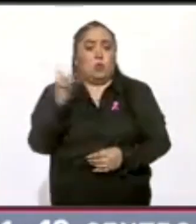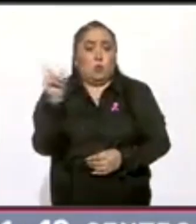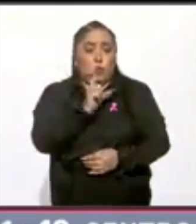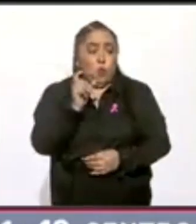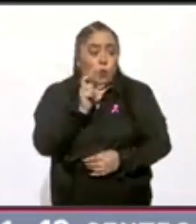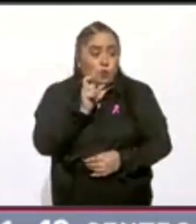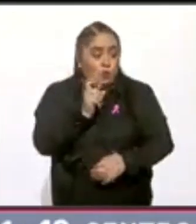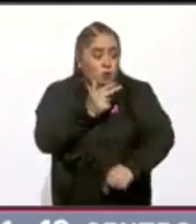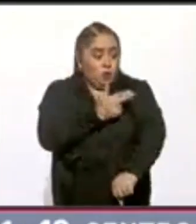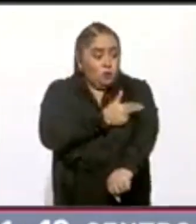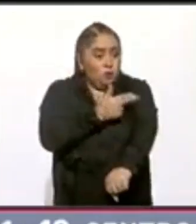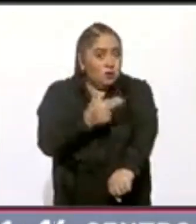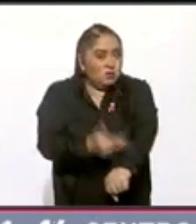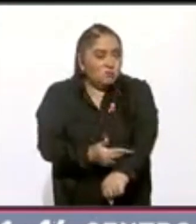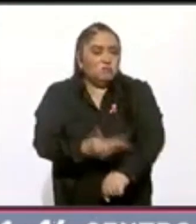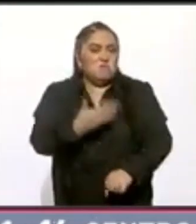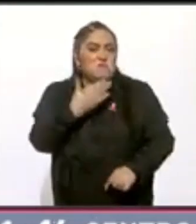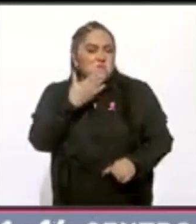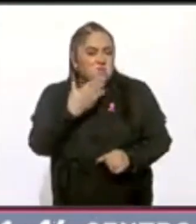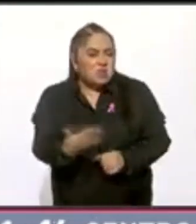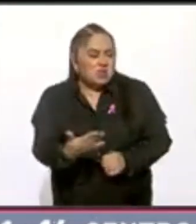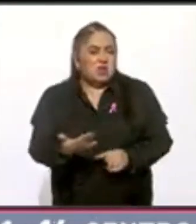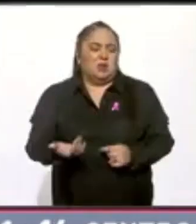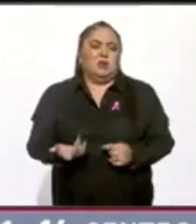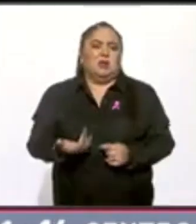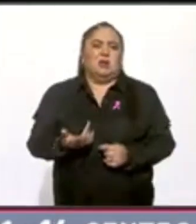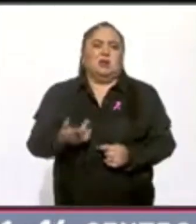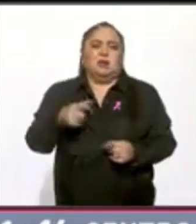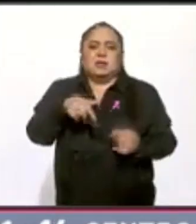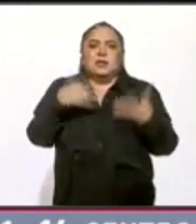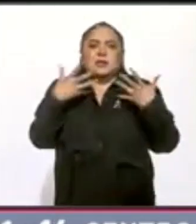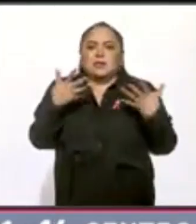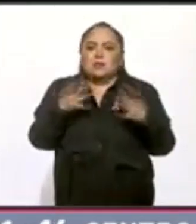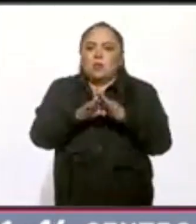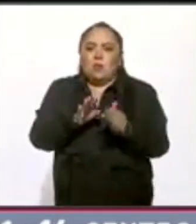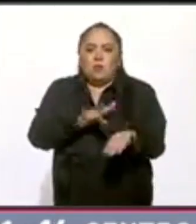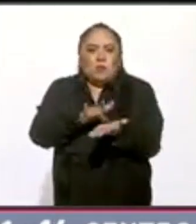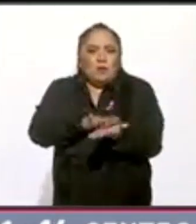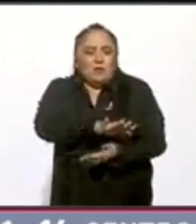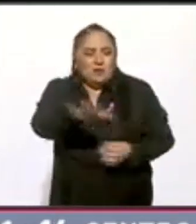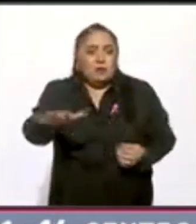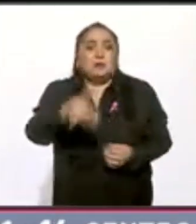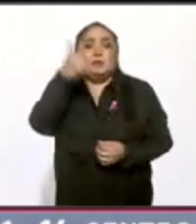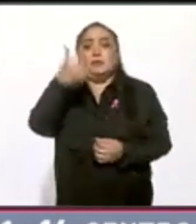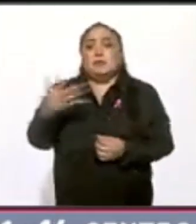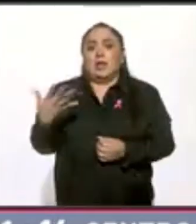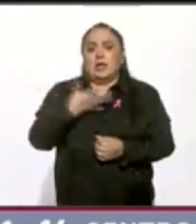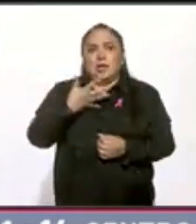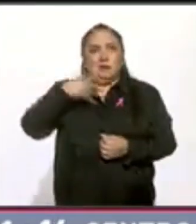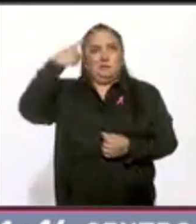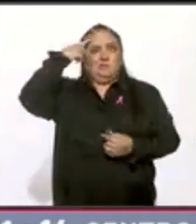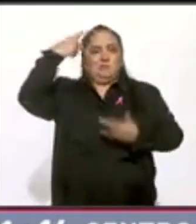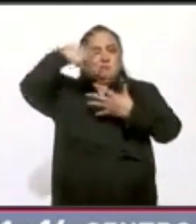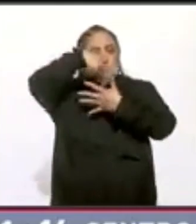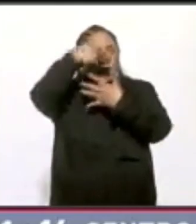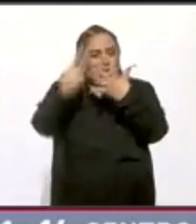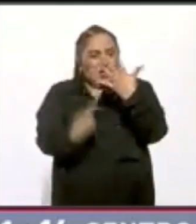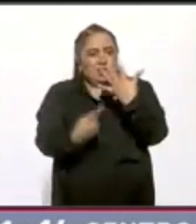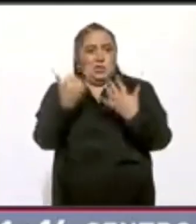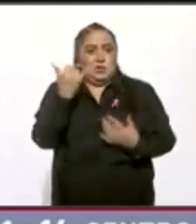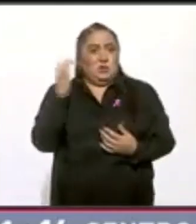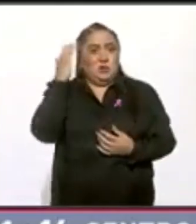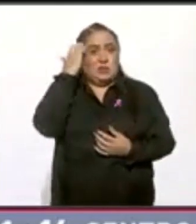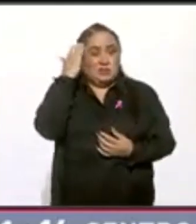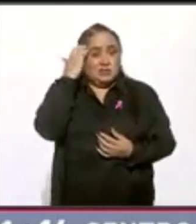honestidad, hay convicción, hay deseo de servicio público y hay planeación y